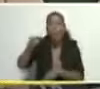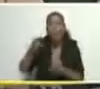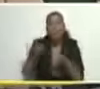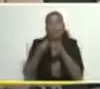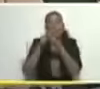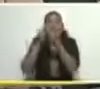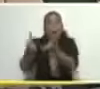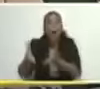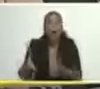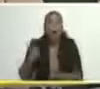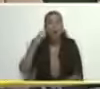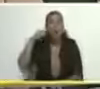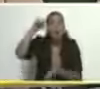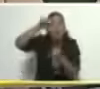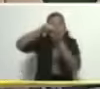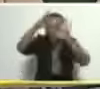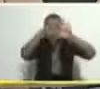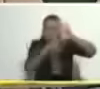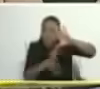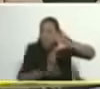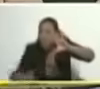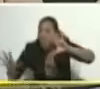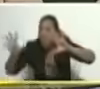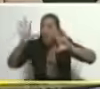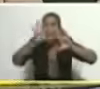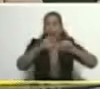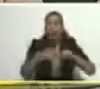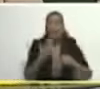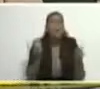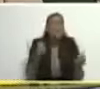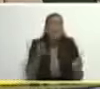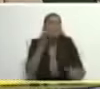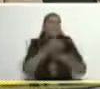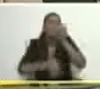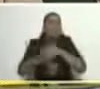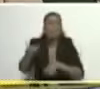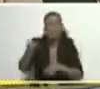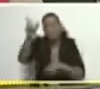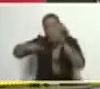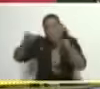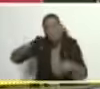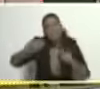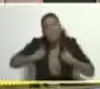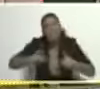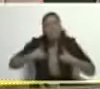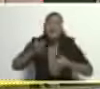irnos hacia el centro. Ahora, ¿qué nos dicen ellos?